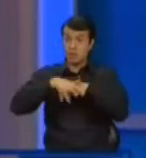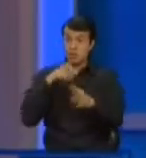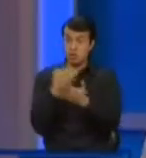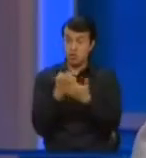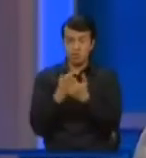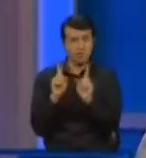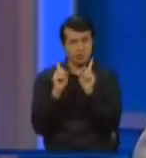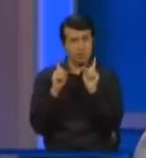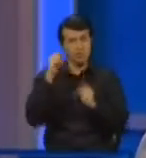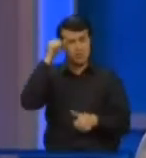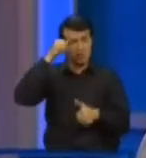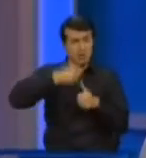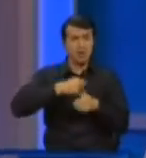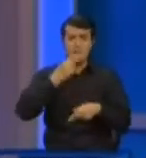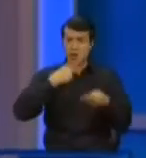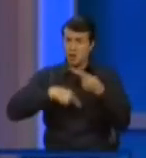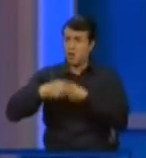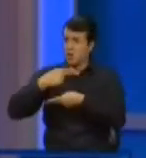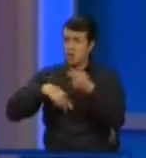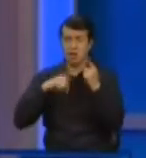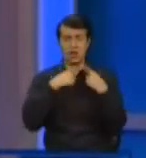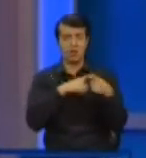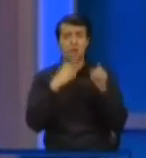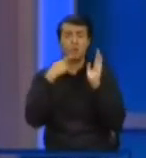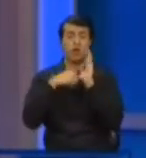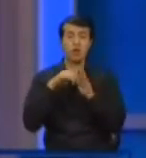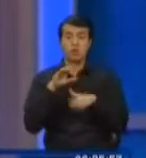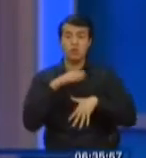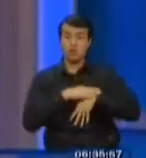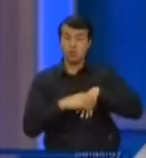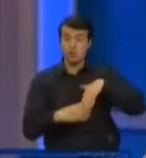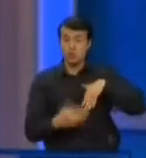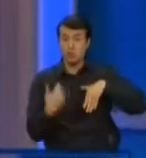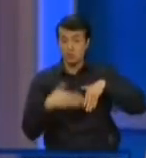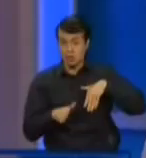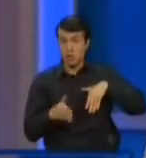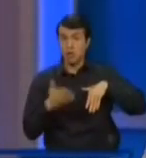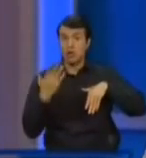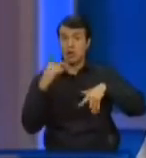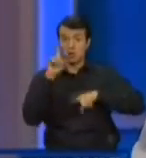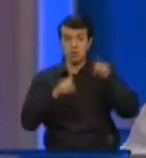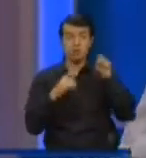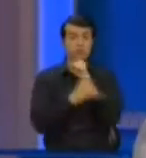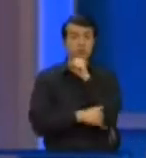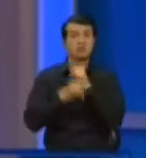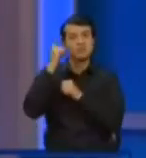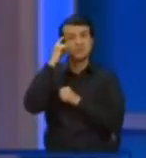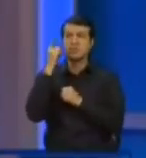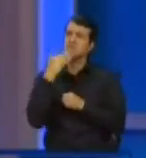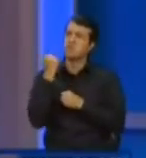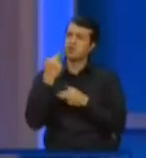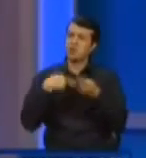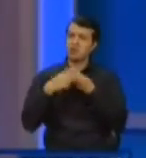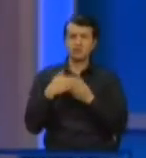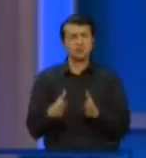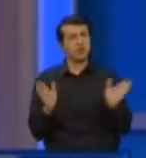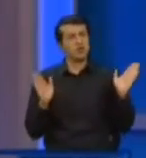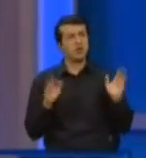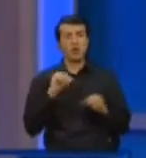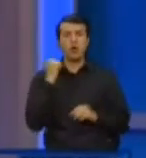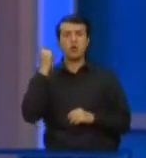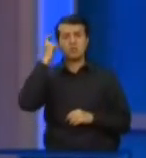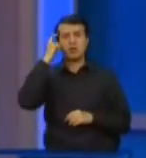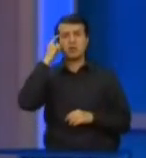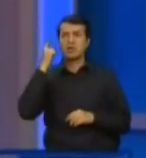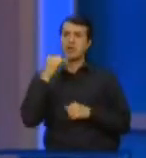distintas formas de comerciar y de ver la globalización. En Sudamérica tenemos una serie de países que creen en mercados abiertos y tenemos otros países que